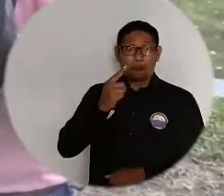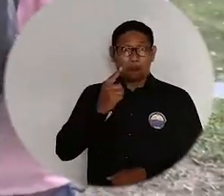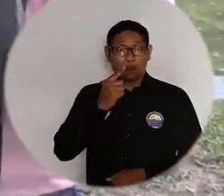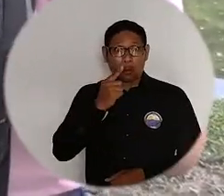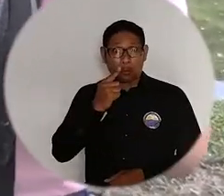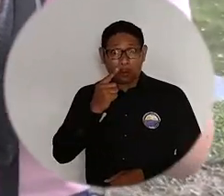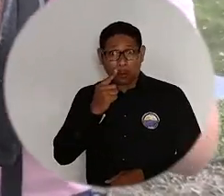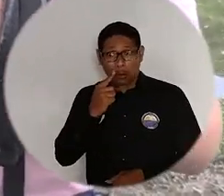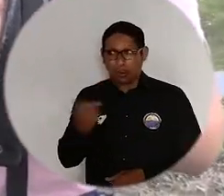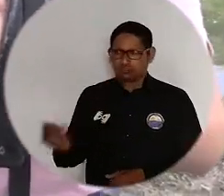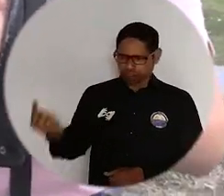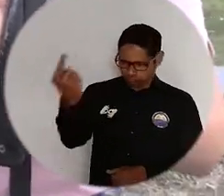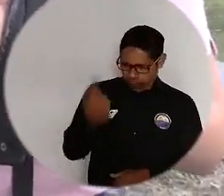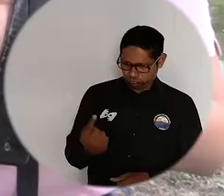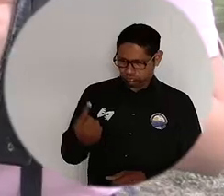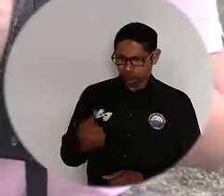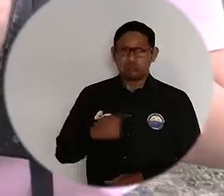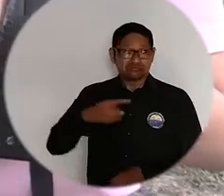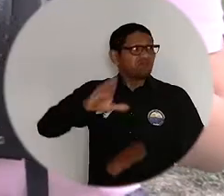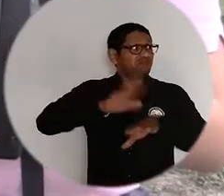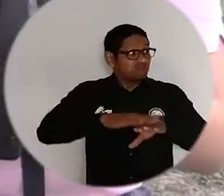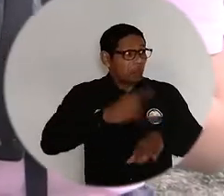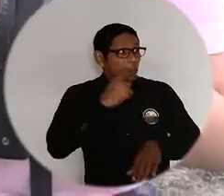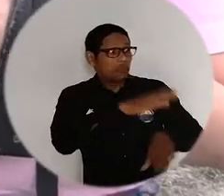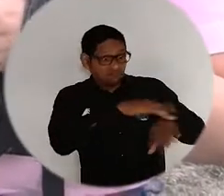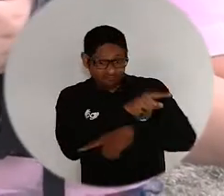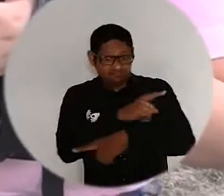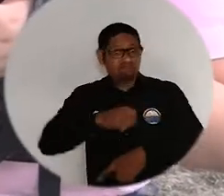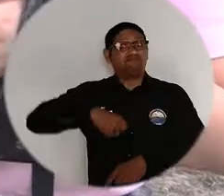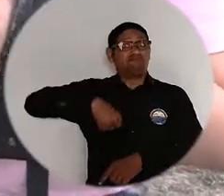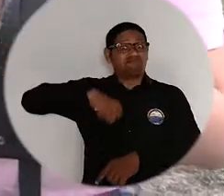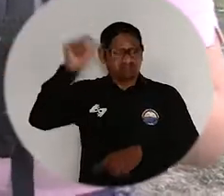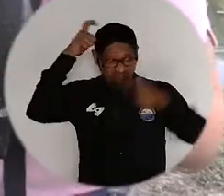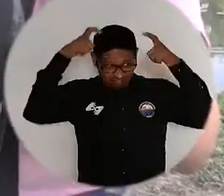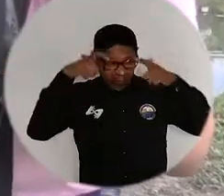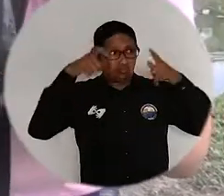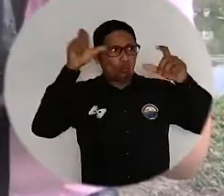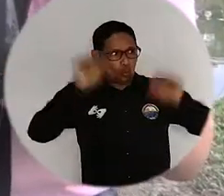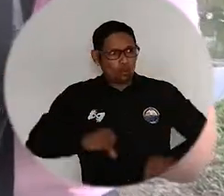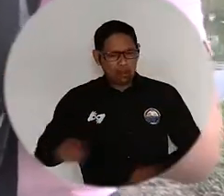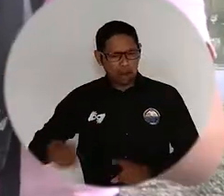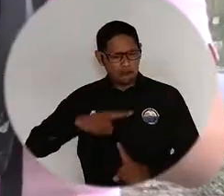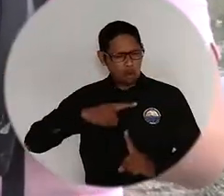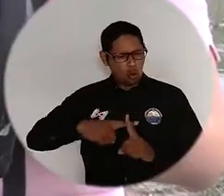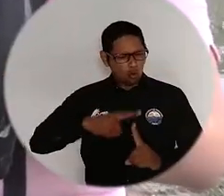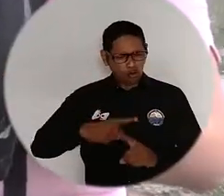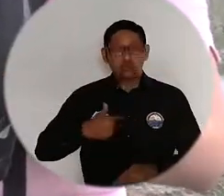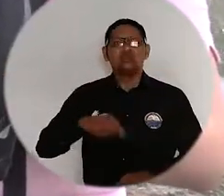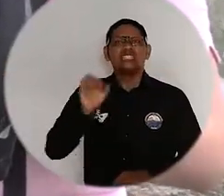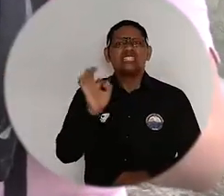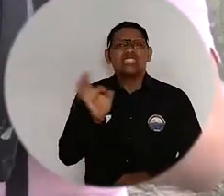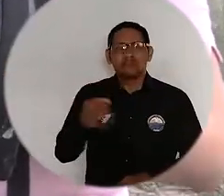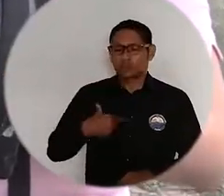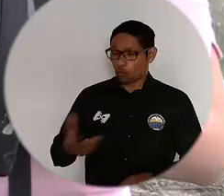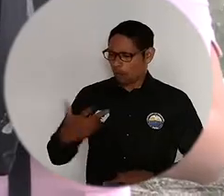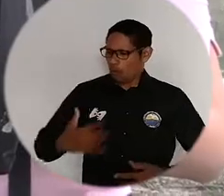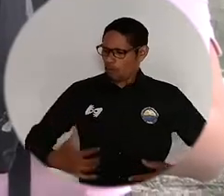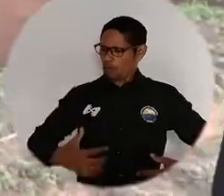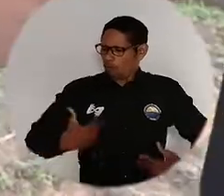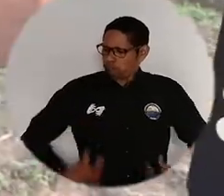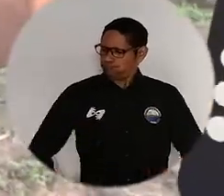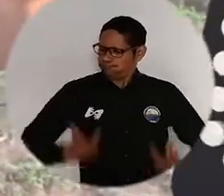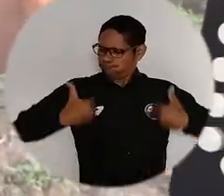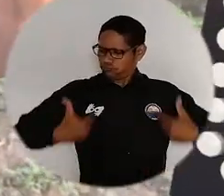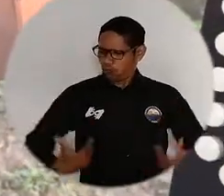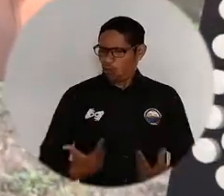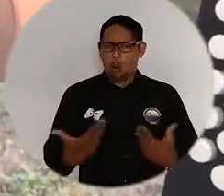pudiera yo le va a ser grande va a ser un rey con esa actitud positiva porque decía la forma como tenía que pararse con el acordeón